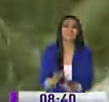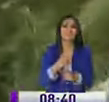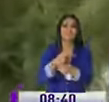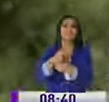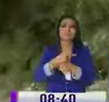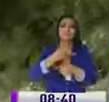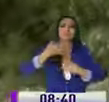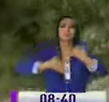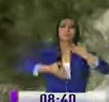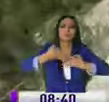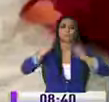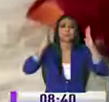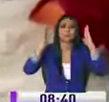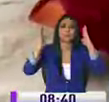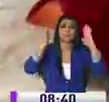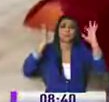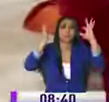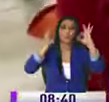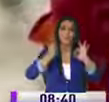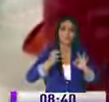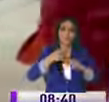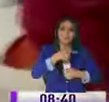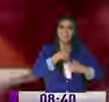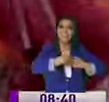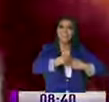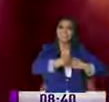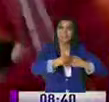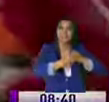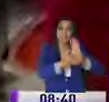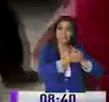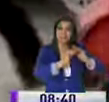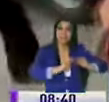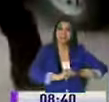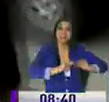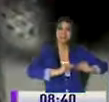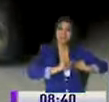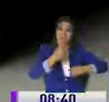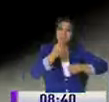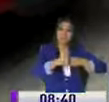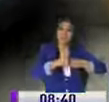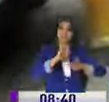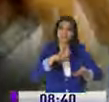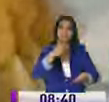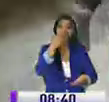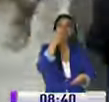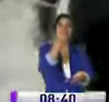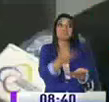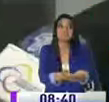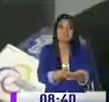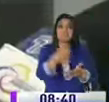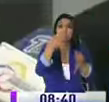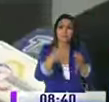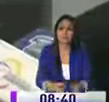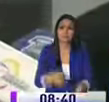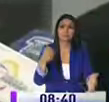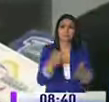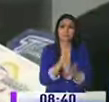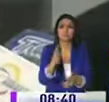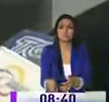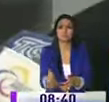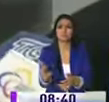judicatura de papá o yo quienes regresaban desde la capital luego de participar en una capacitación hubo una